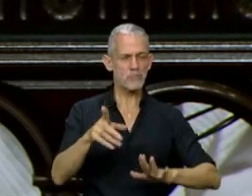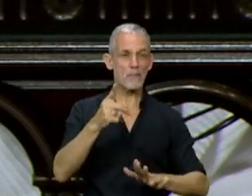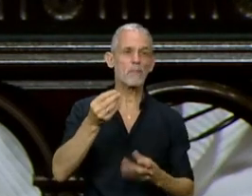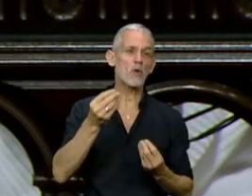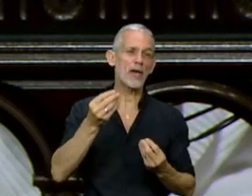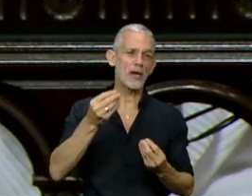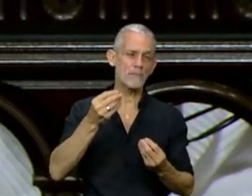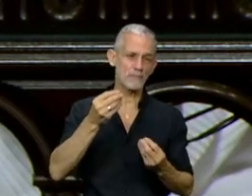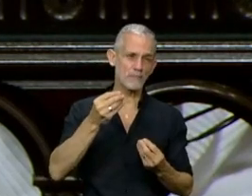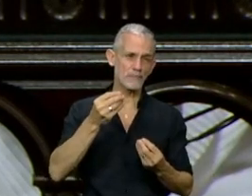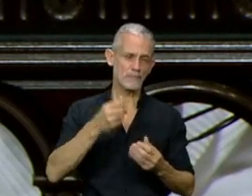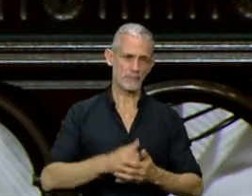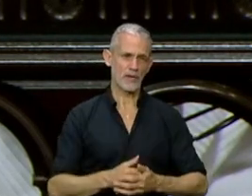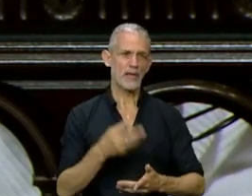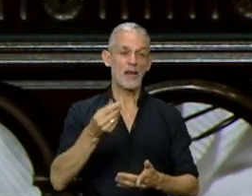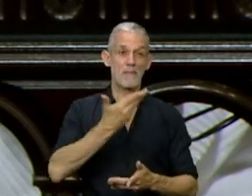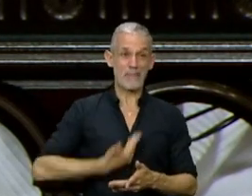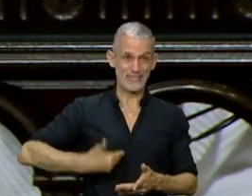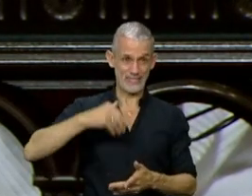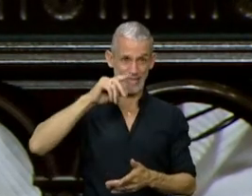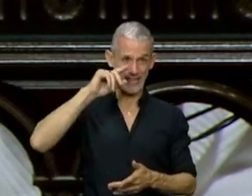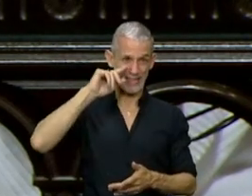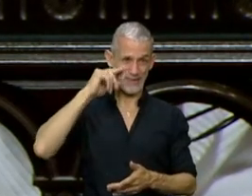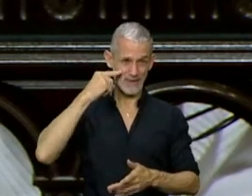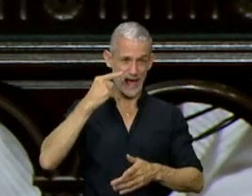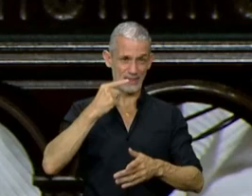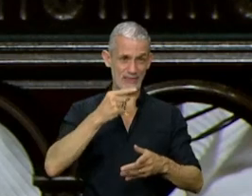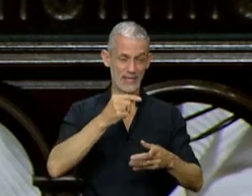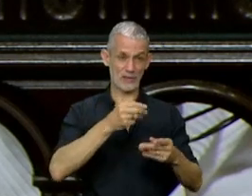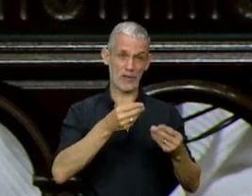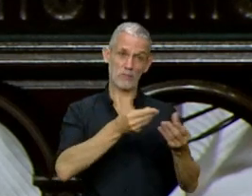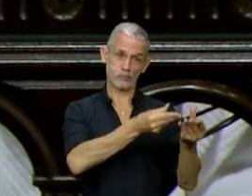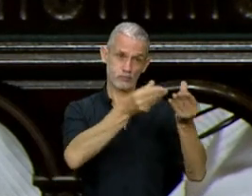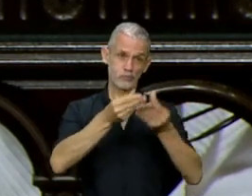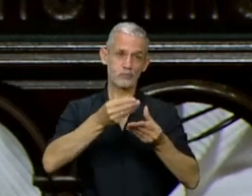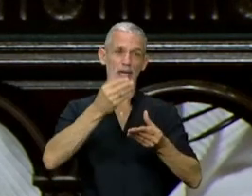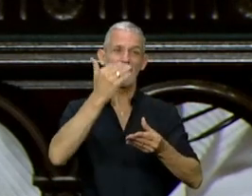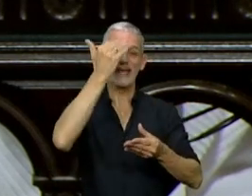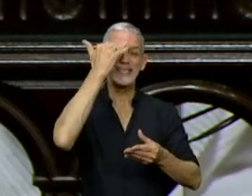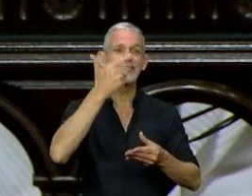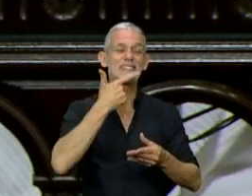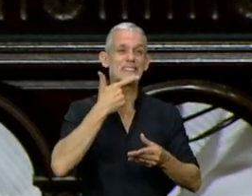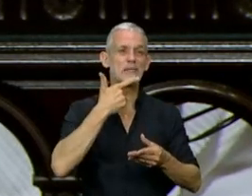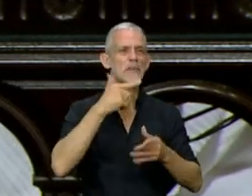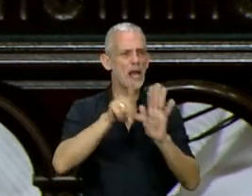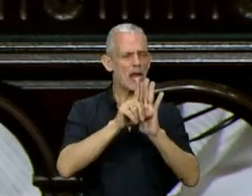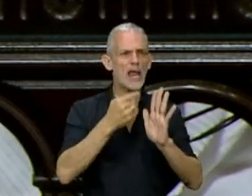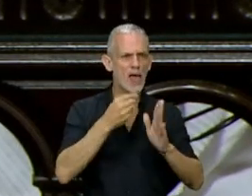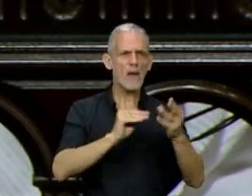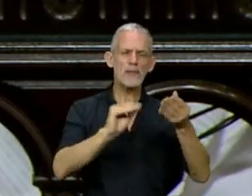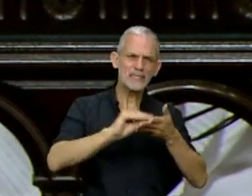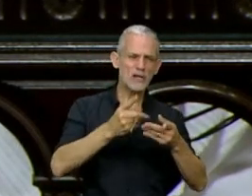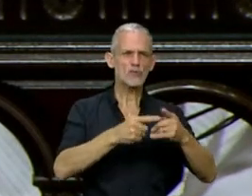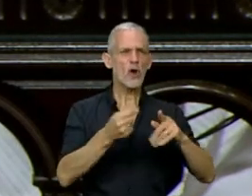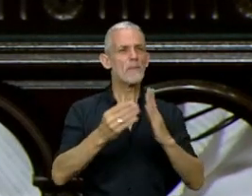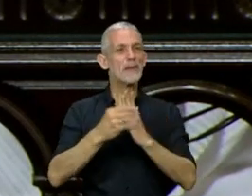que cuando el Presidente de la Nación enviase el presupuesto el 15 de septiembre, como dice la Ley de Administración Financiera, y